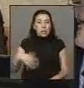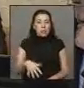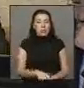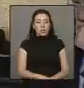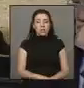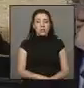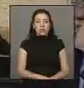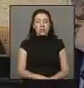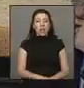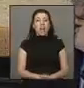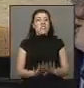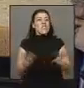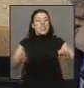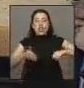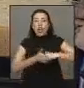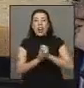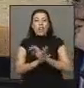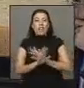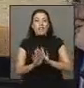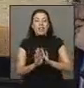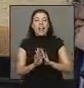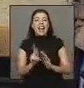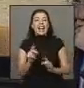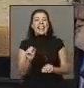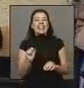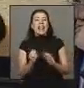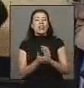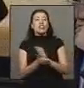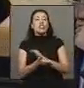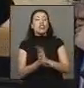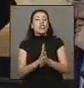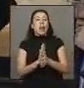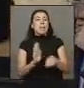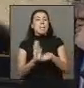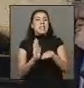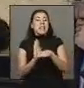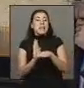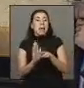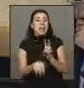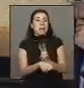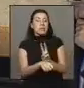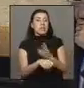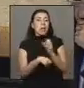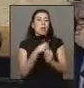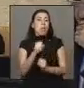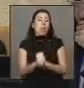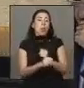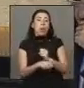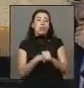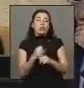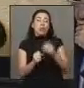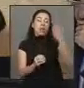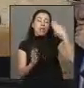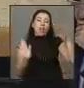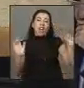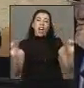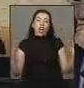Se descongela la renta total mínima docente. Hace ya varios años que estaba congelada la